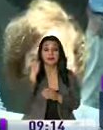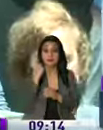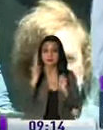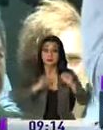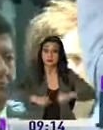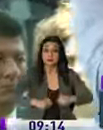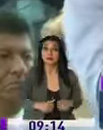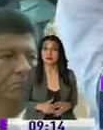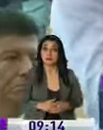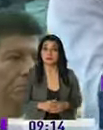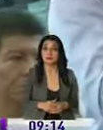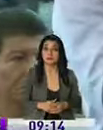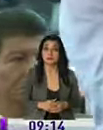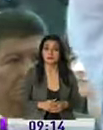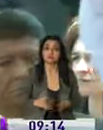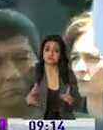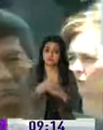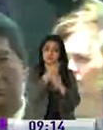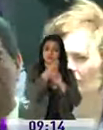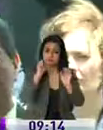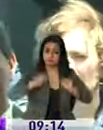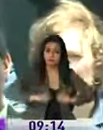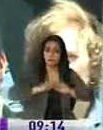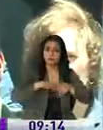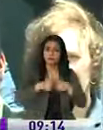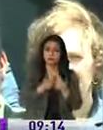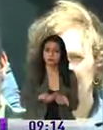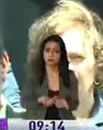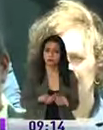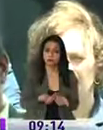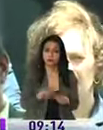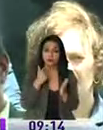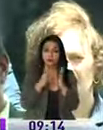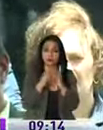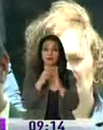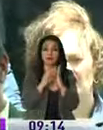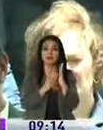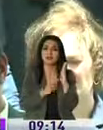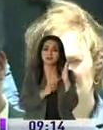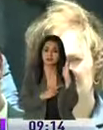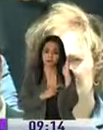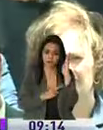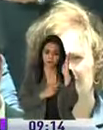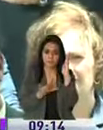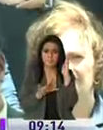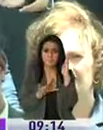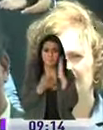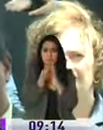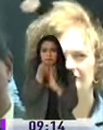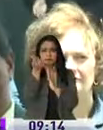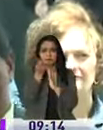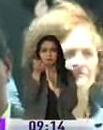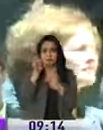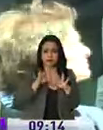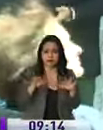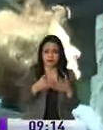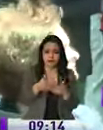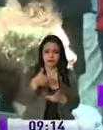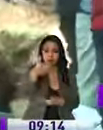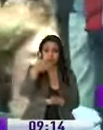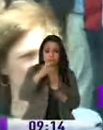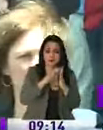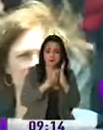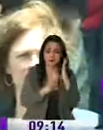días. Lo vamos a lograr sin poner como requisito que las escrituras tengan que